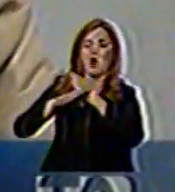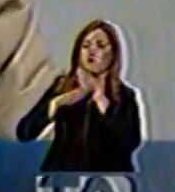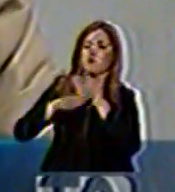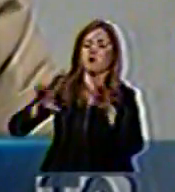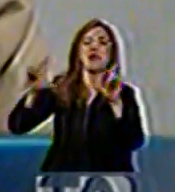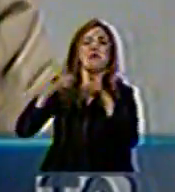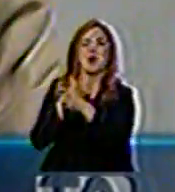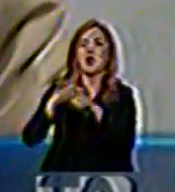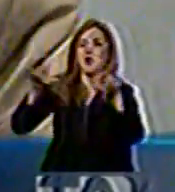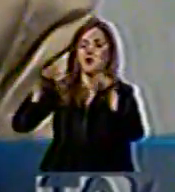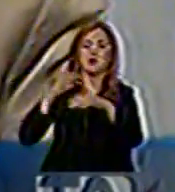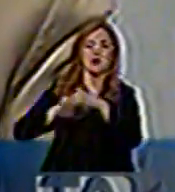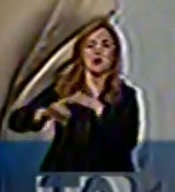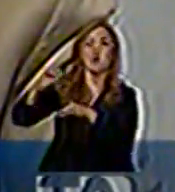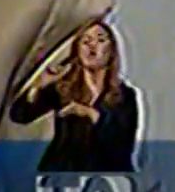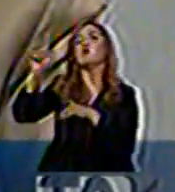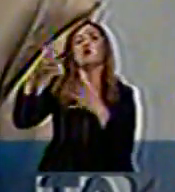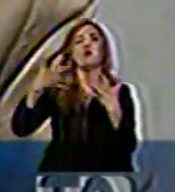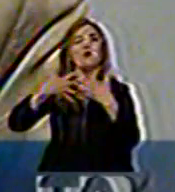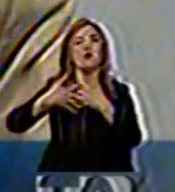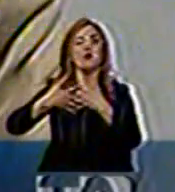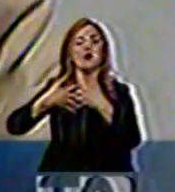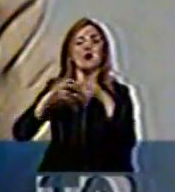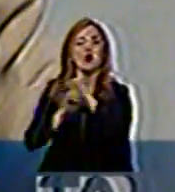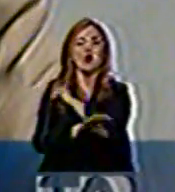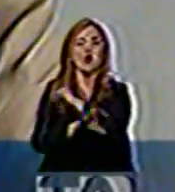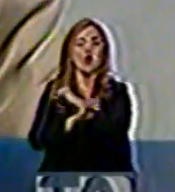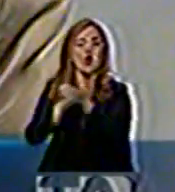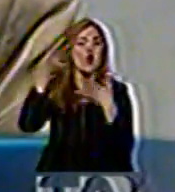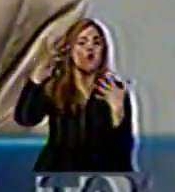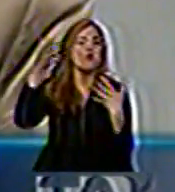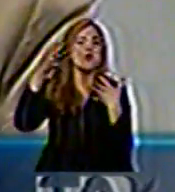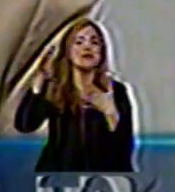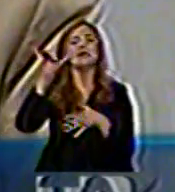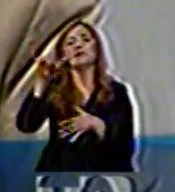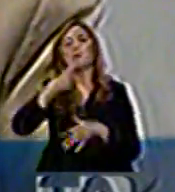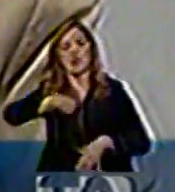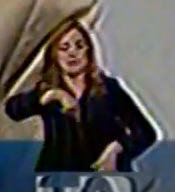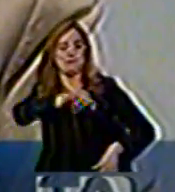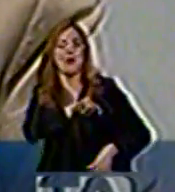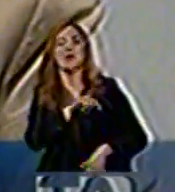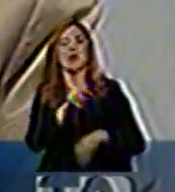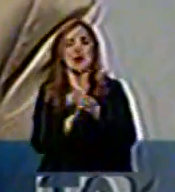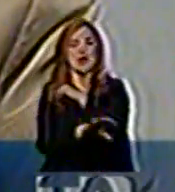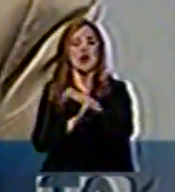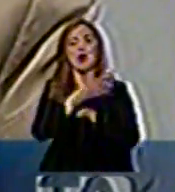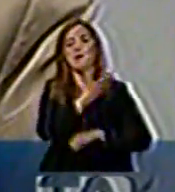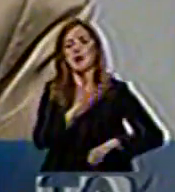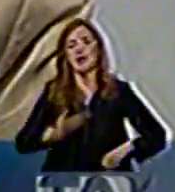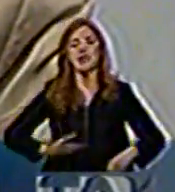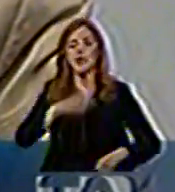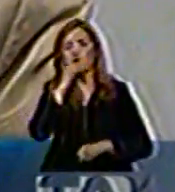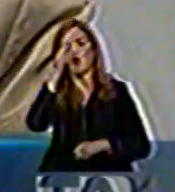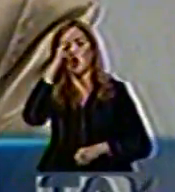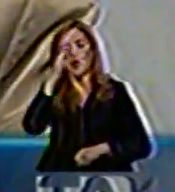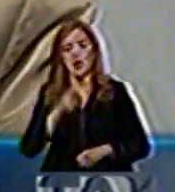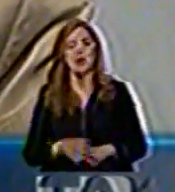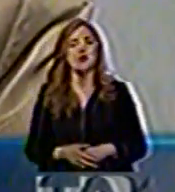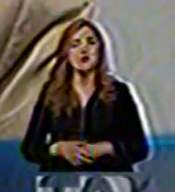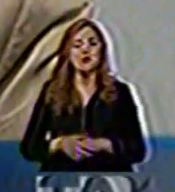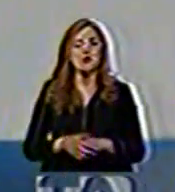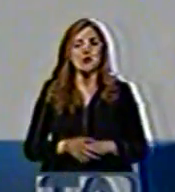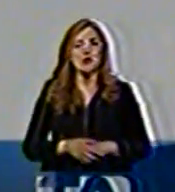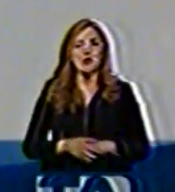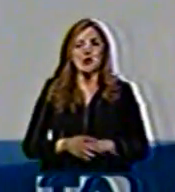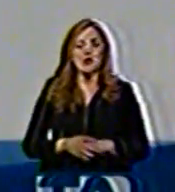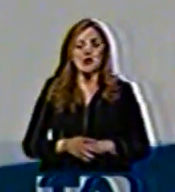preste sus servicios en los mitines de campaña político que se encontraba realizando el presidente Rafael Correa en